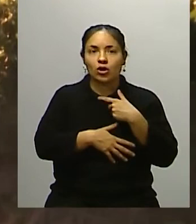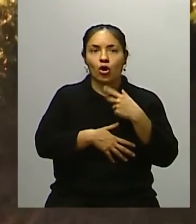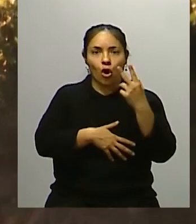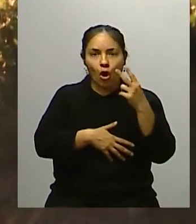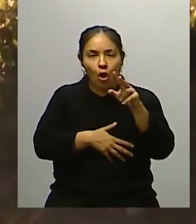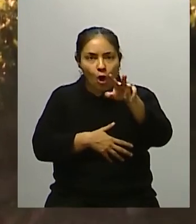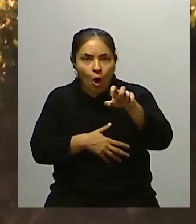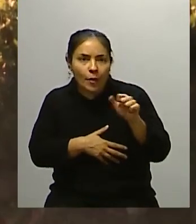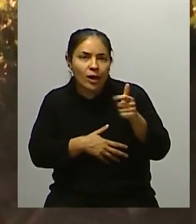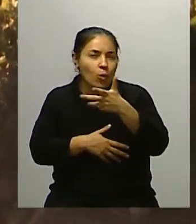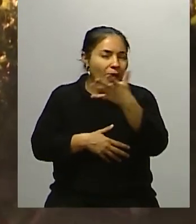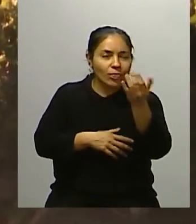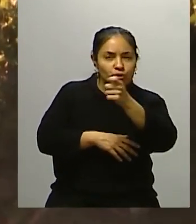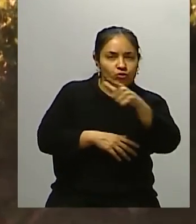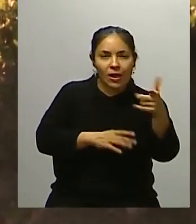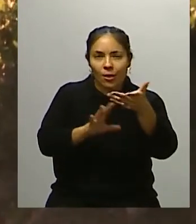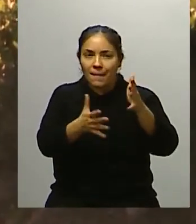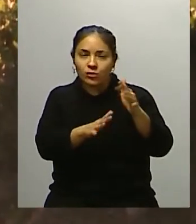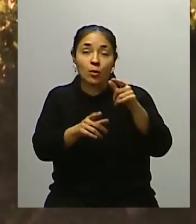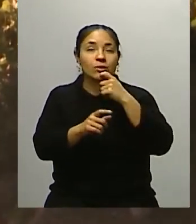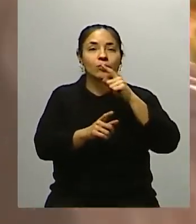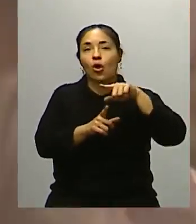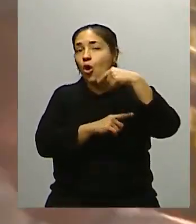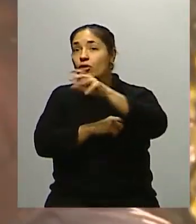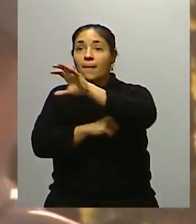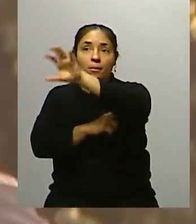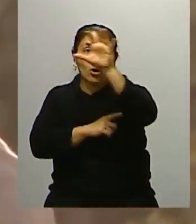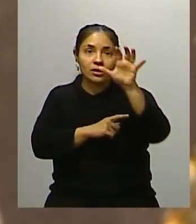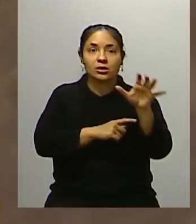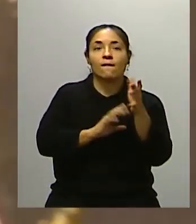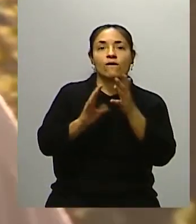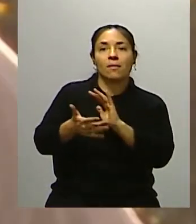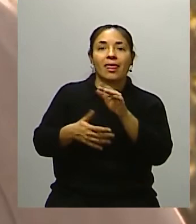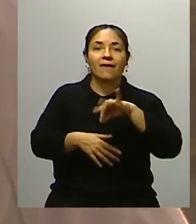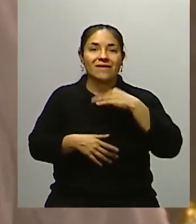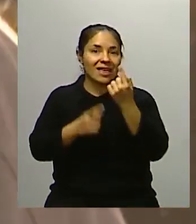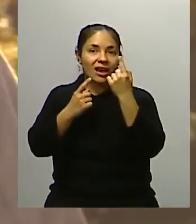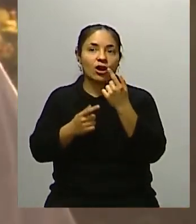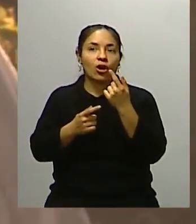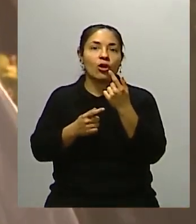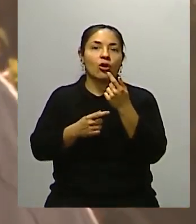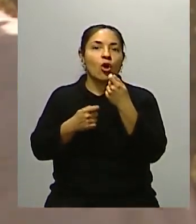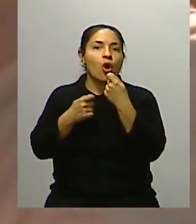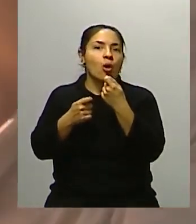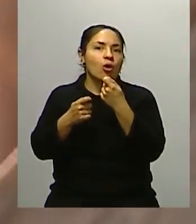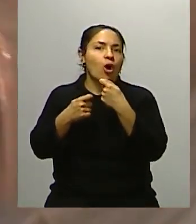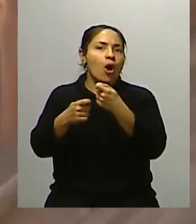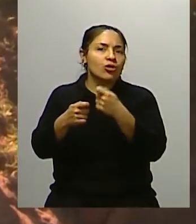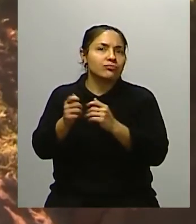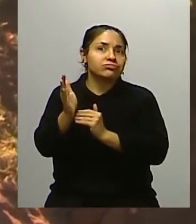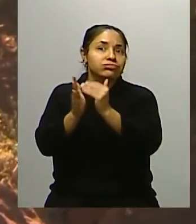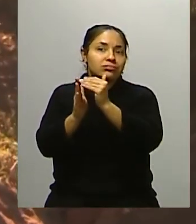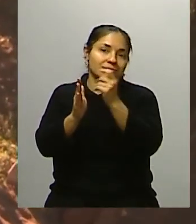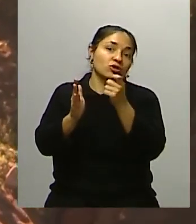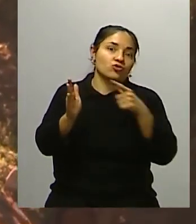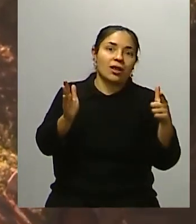cobrar por ese trabajo, o quizás en otras provincias donde la calidad de vida es más costosa, entonces los salarios son más elevados. Entonces en el momento de presentarse un